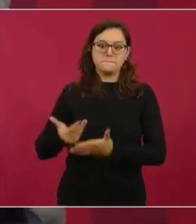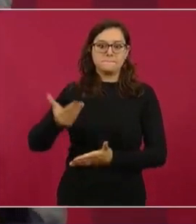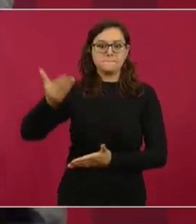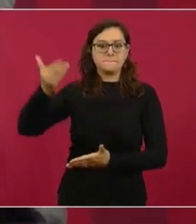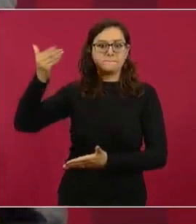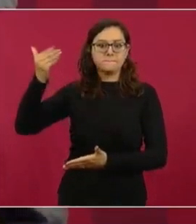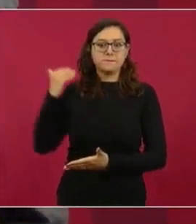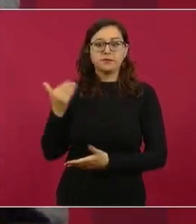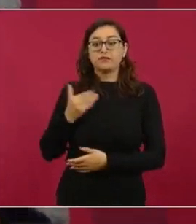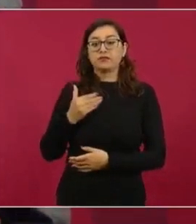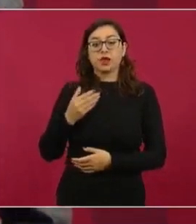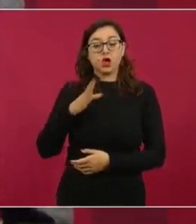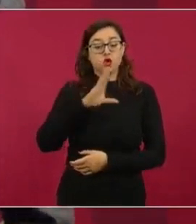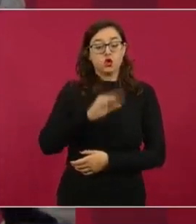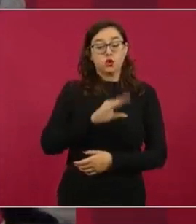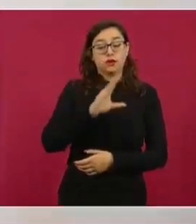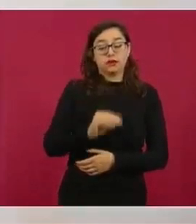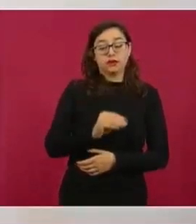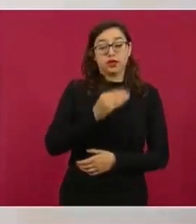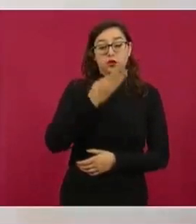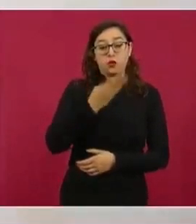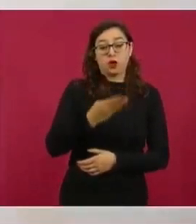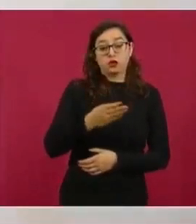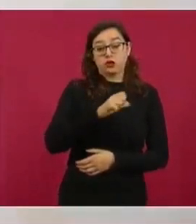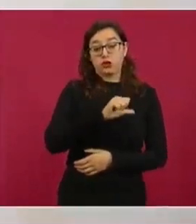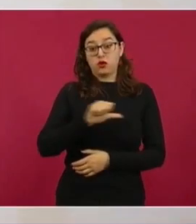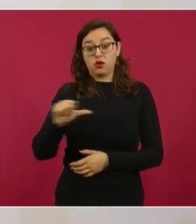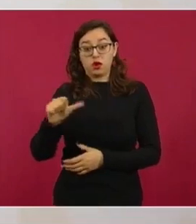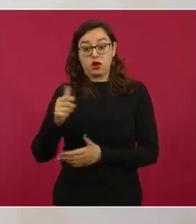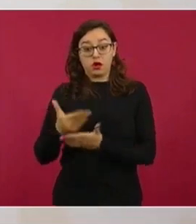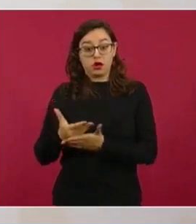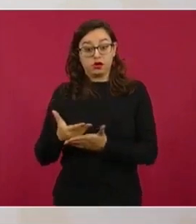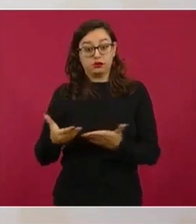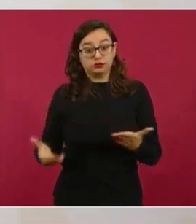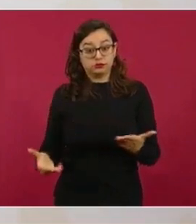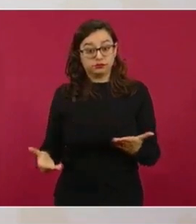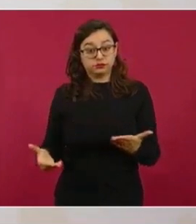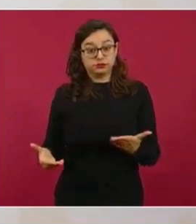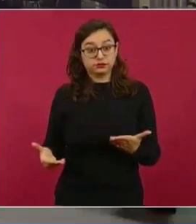Del 94 a la fecha. ¿Eh?